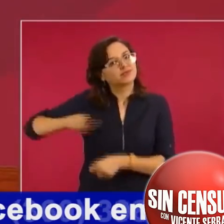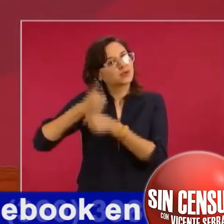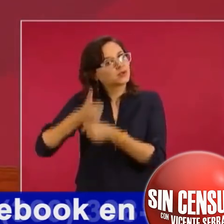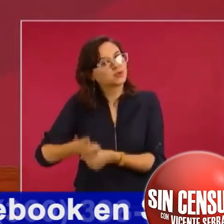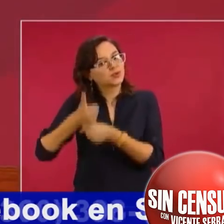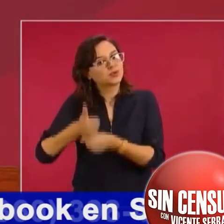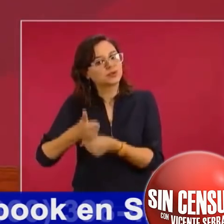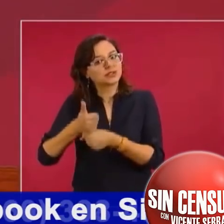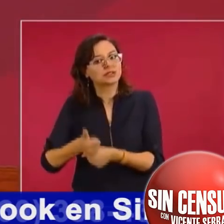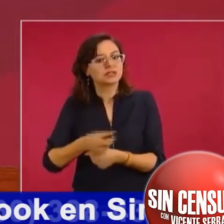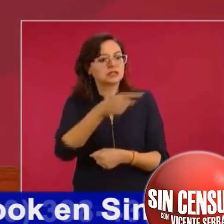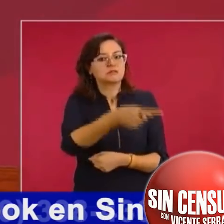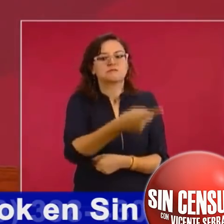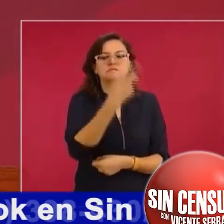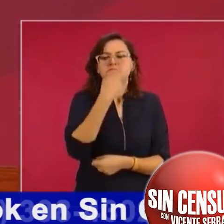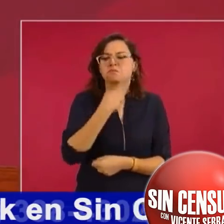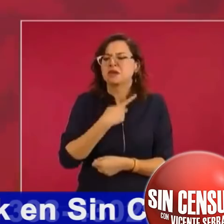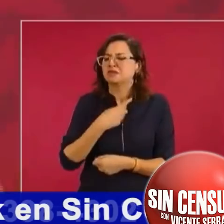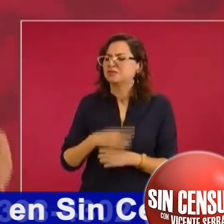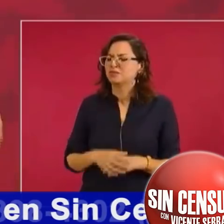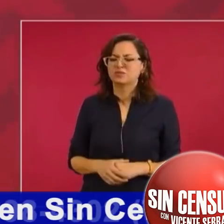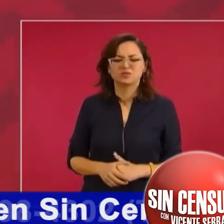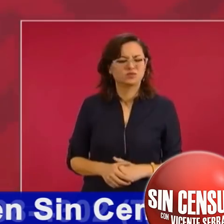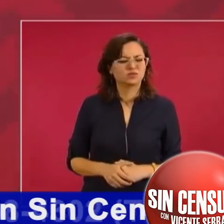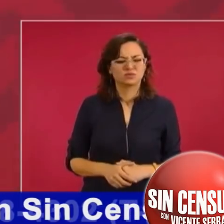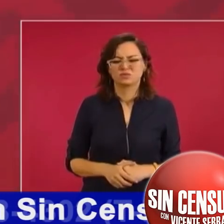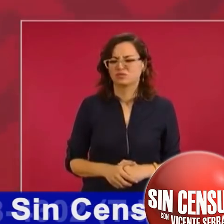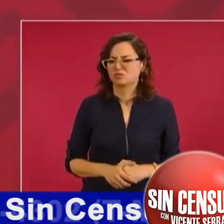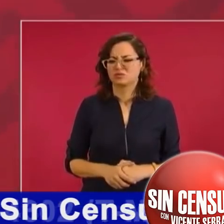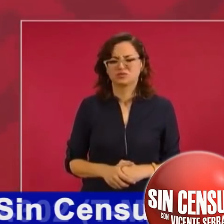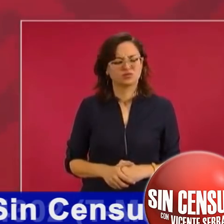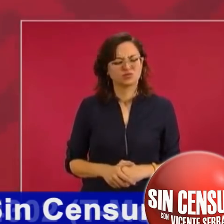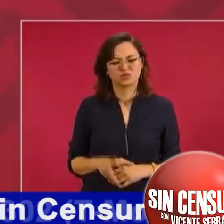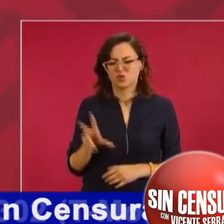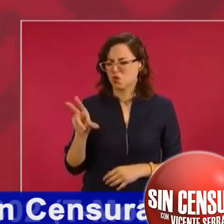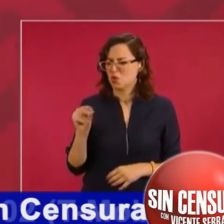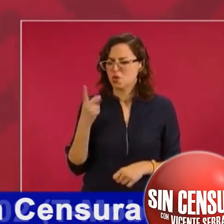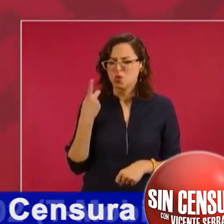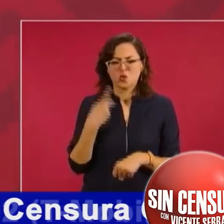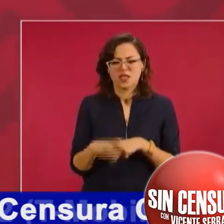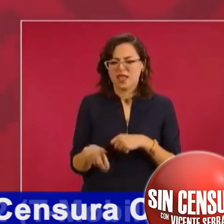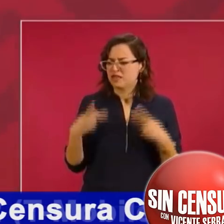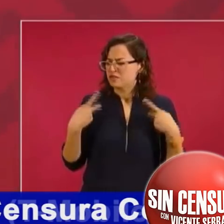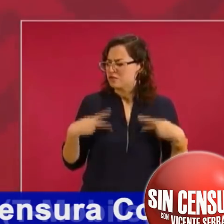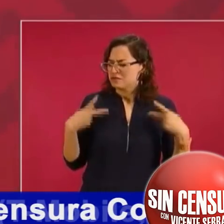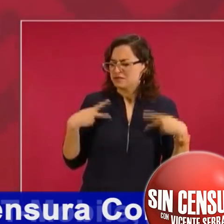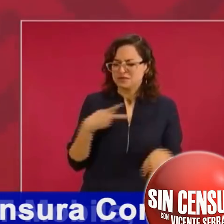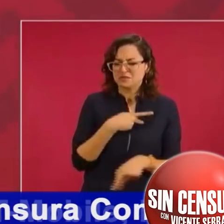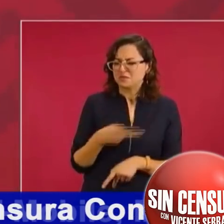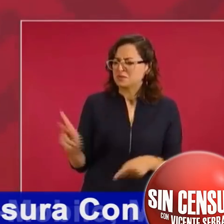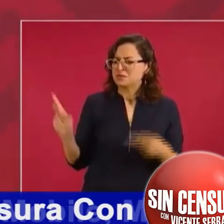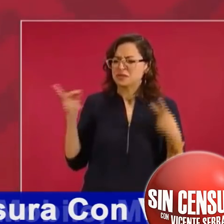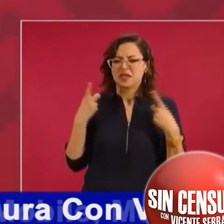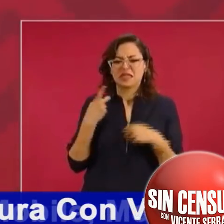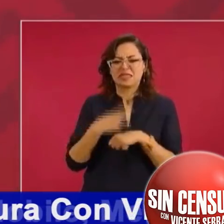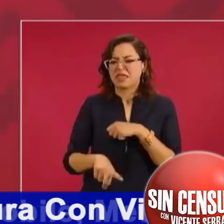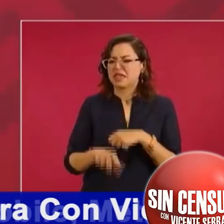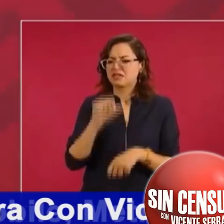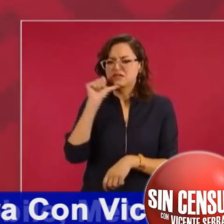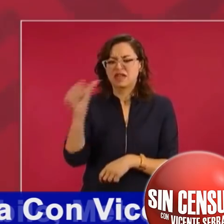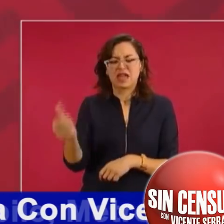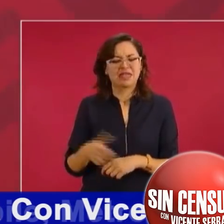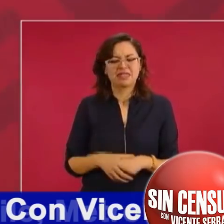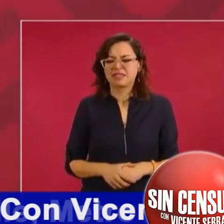él me replicaba, no se va a afectar a los pobres porque se